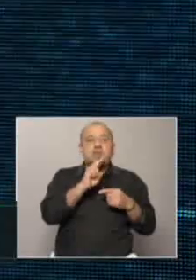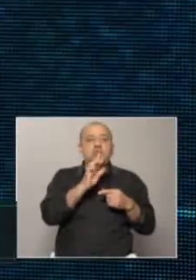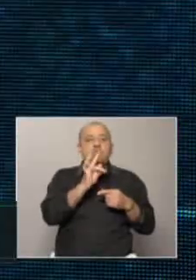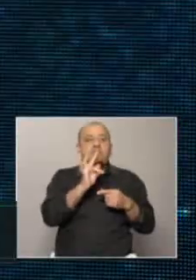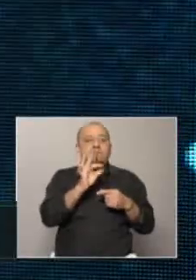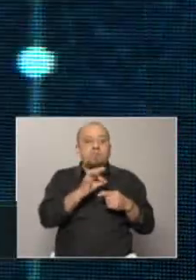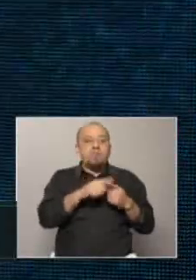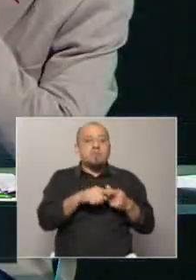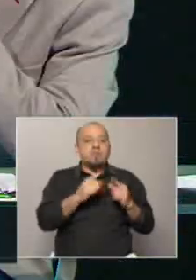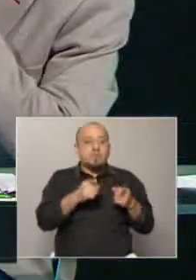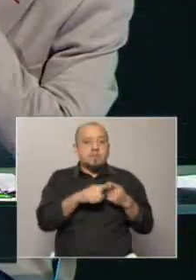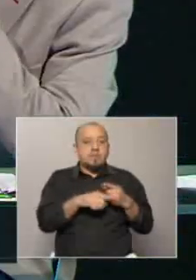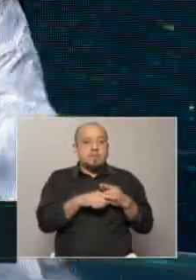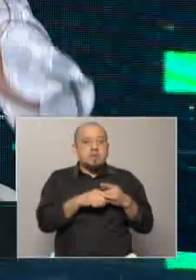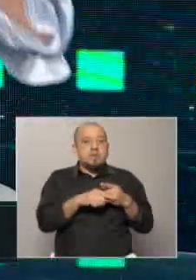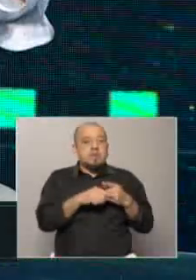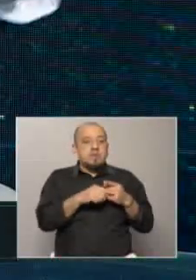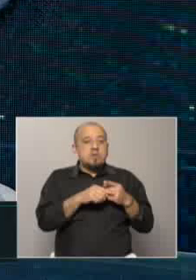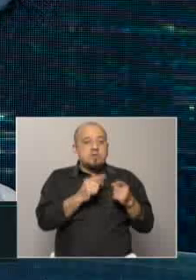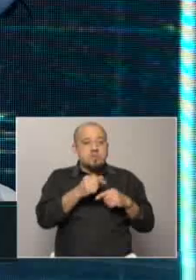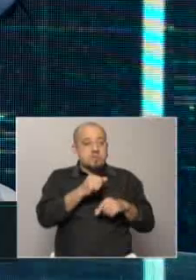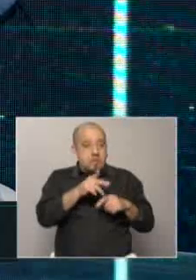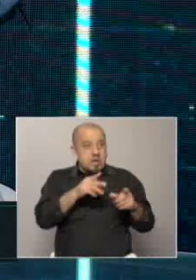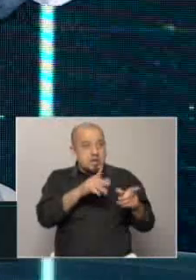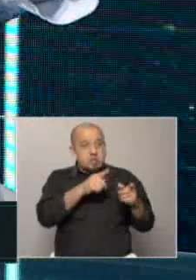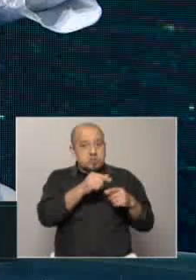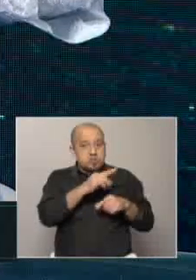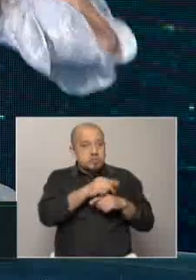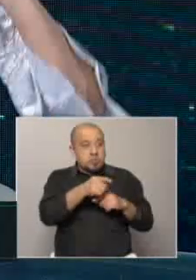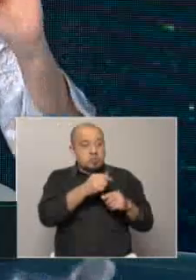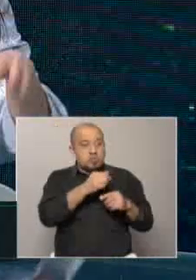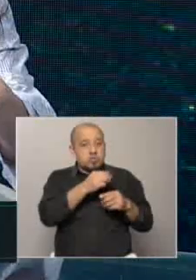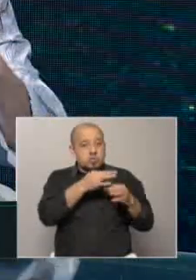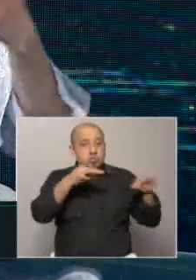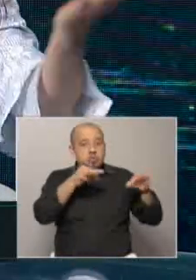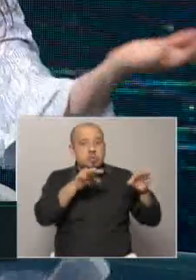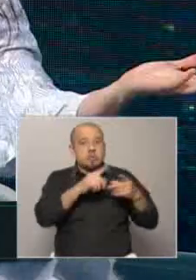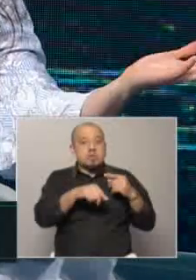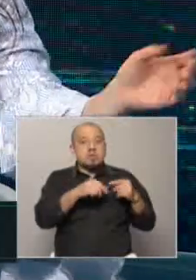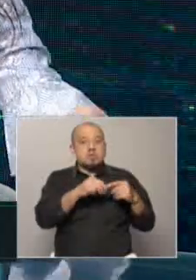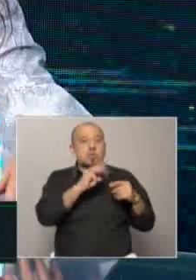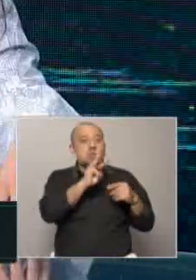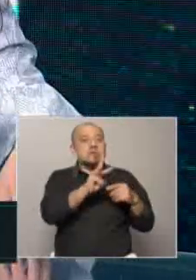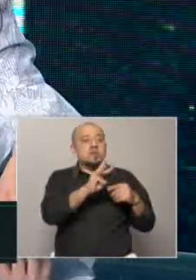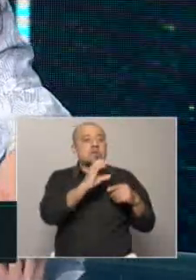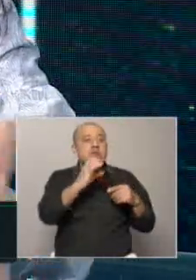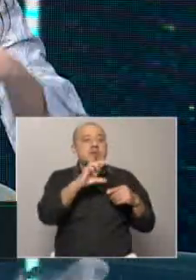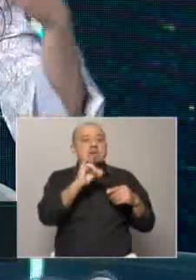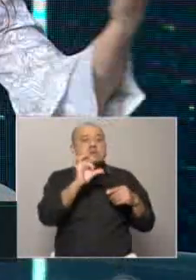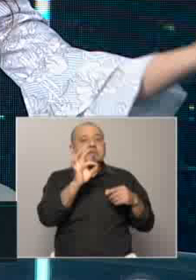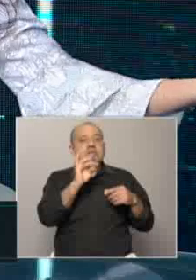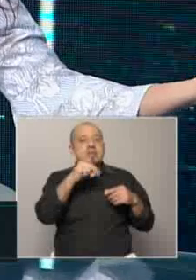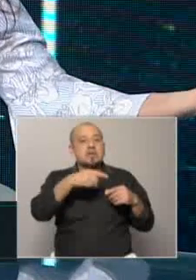Buitre, metido. Claro, que muchos músicos han utilizado, ¿no? Sus textos. Concurso es decir, después, bueno, Washington y Cristina, Soledad